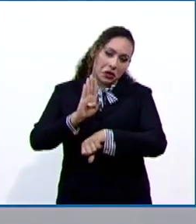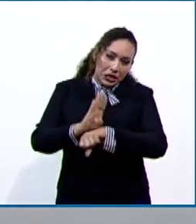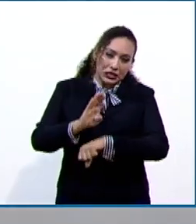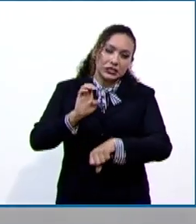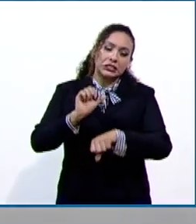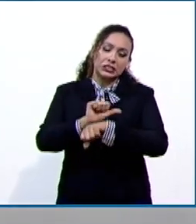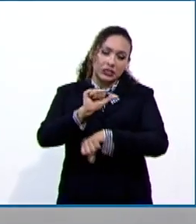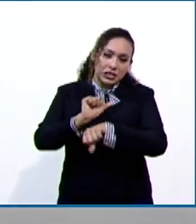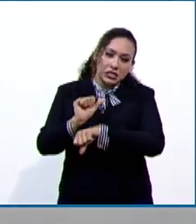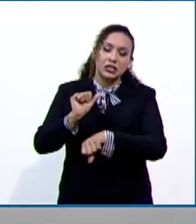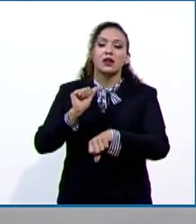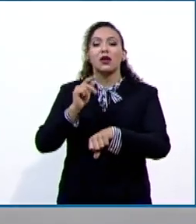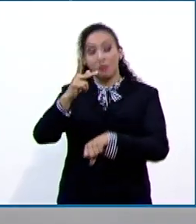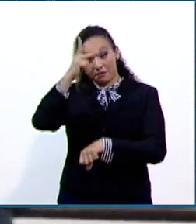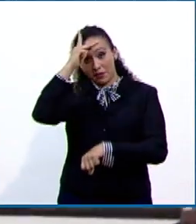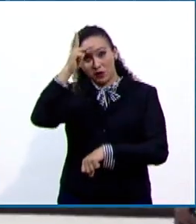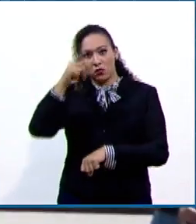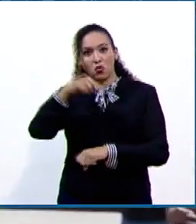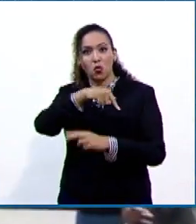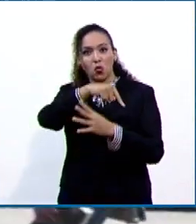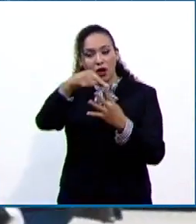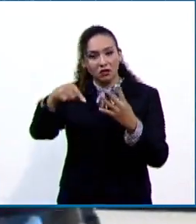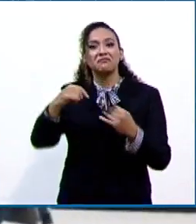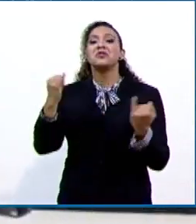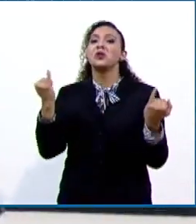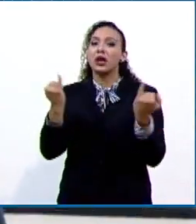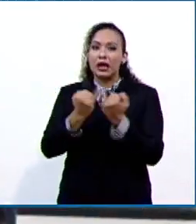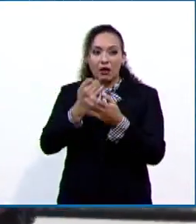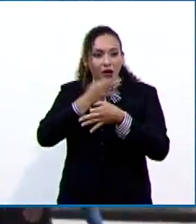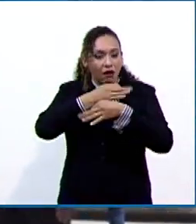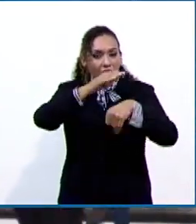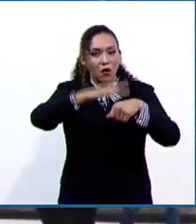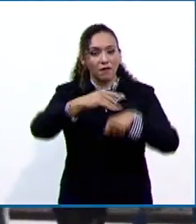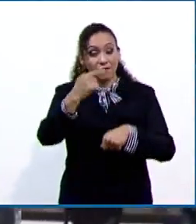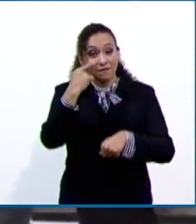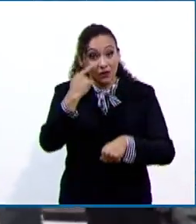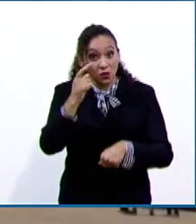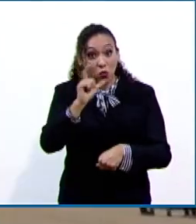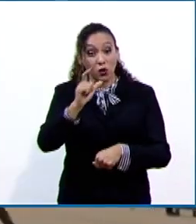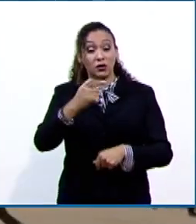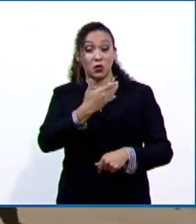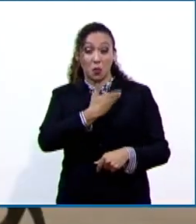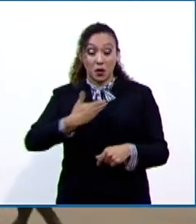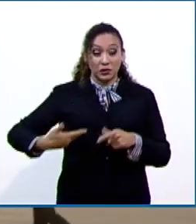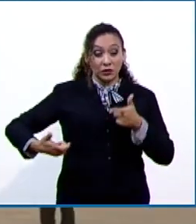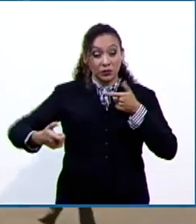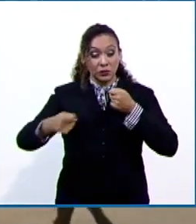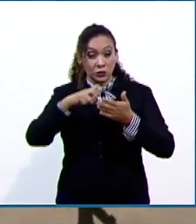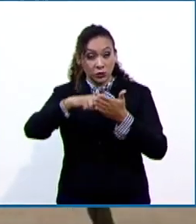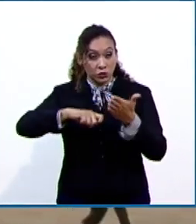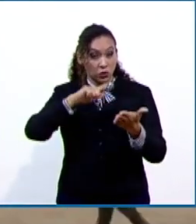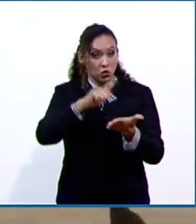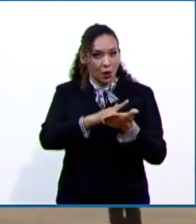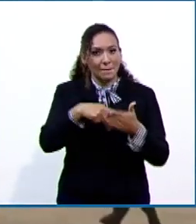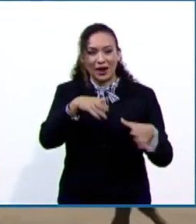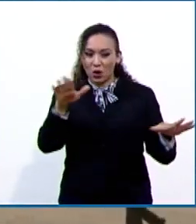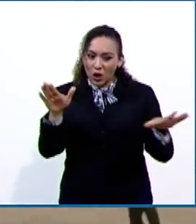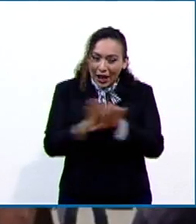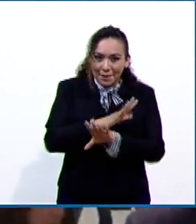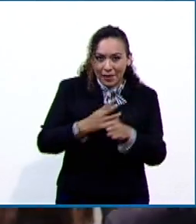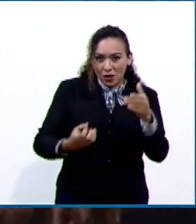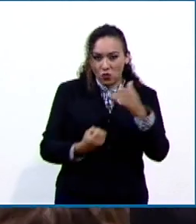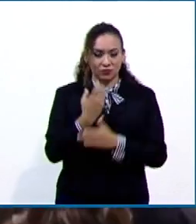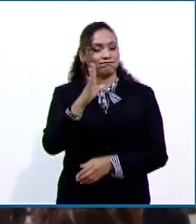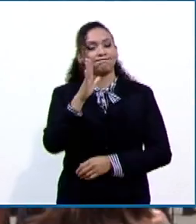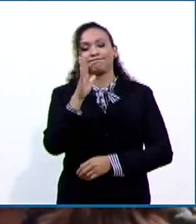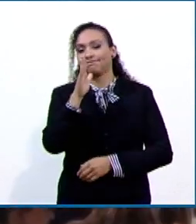realizado este tipo de controles, advirtiendo que si bien el poder reformador puede reformar la Constitución, no la puede cambiar por otra,